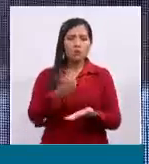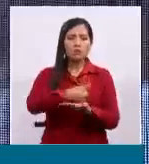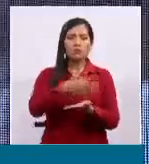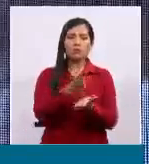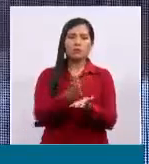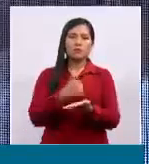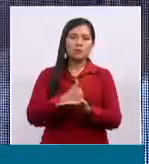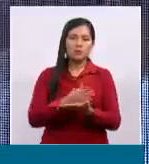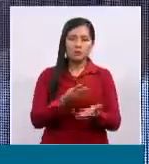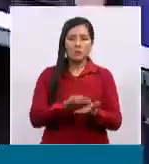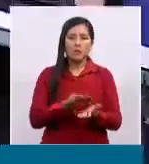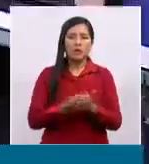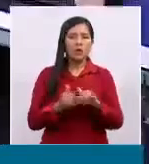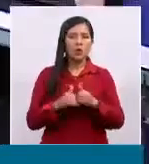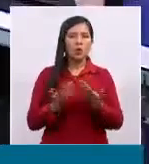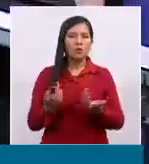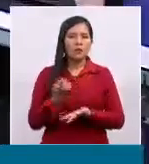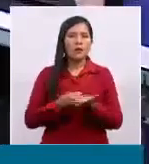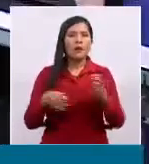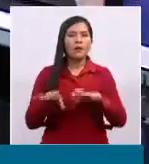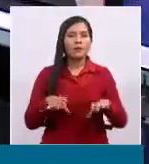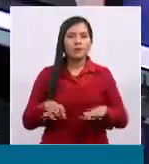los ingresos por peaje?